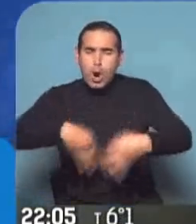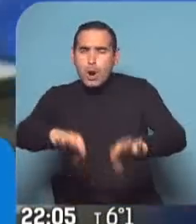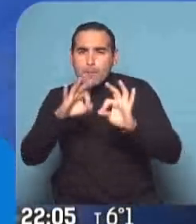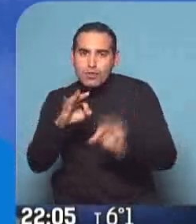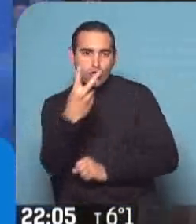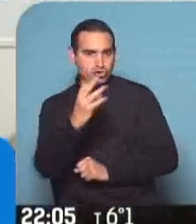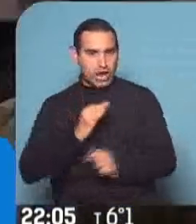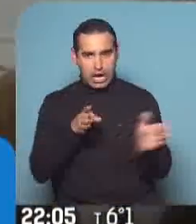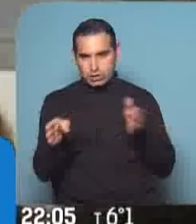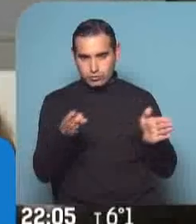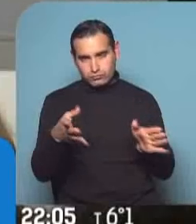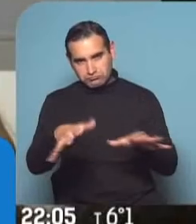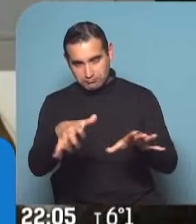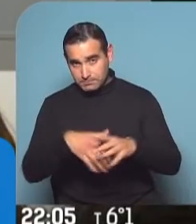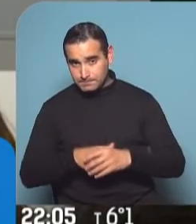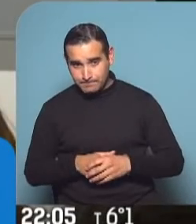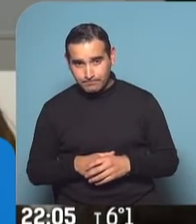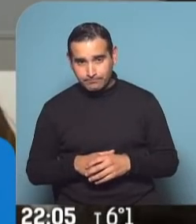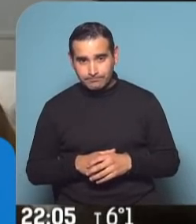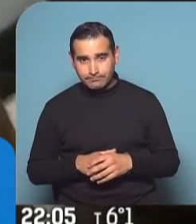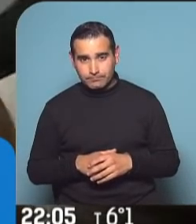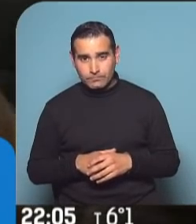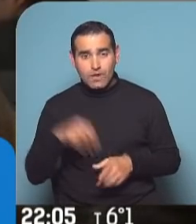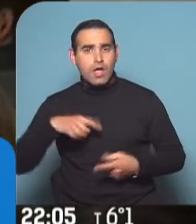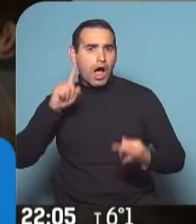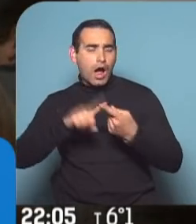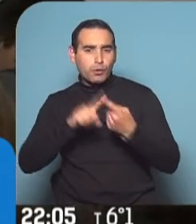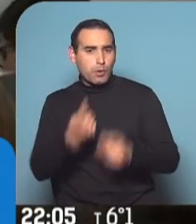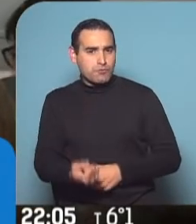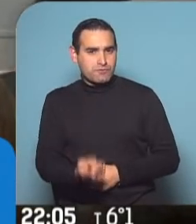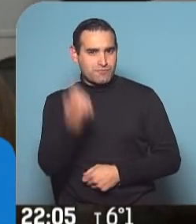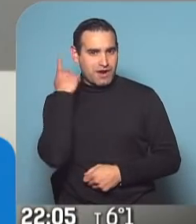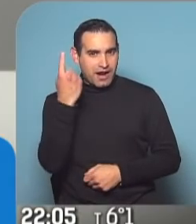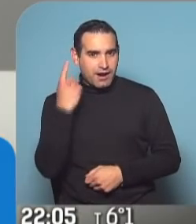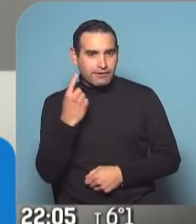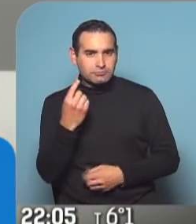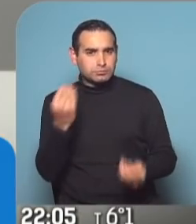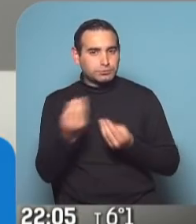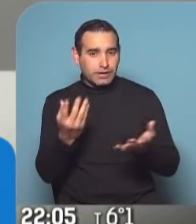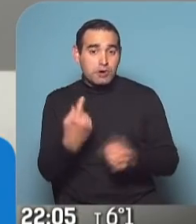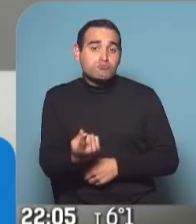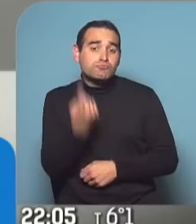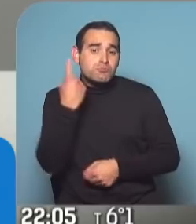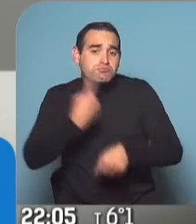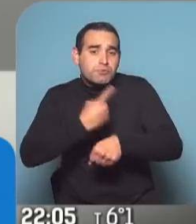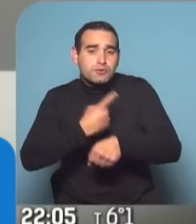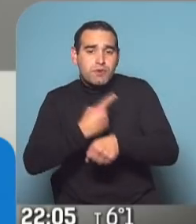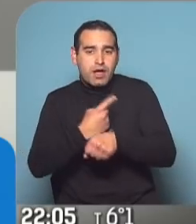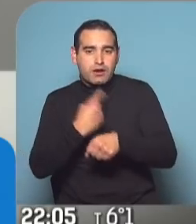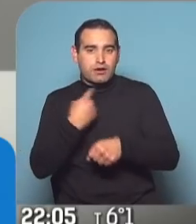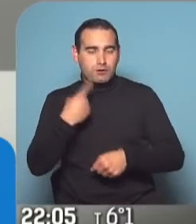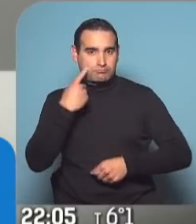2 años. This is a landmark agreement for a number of reasons. Firstly, it shares